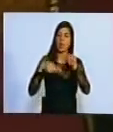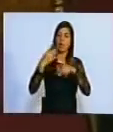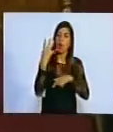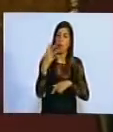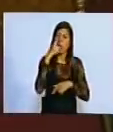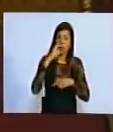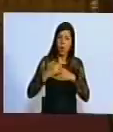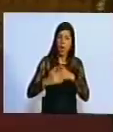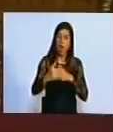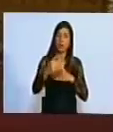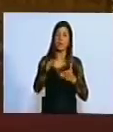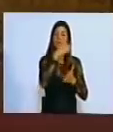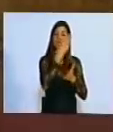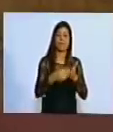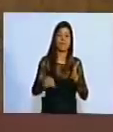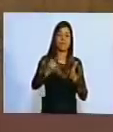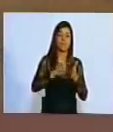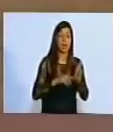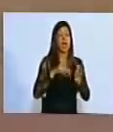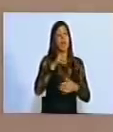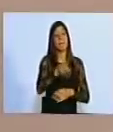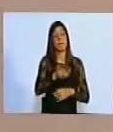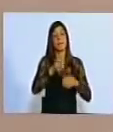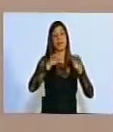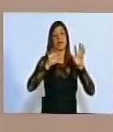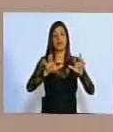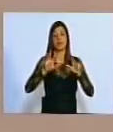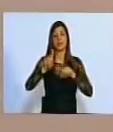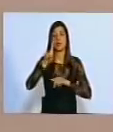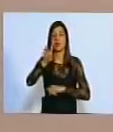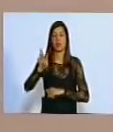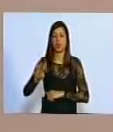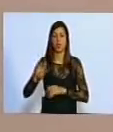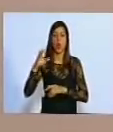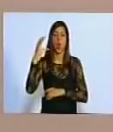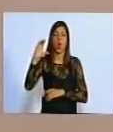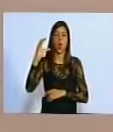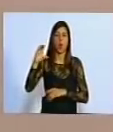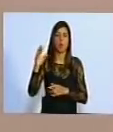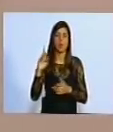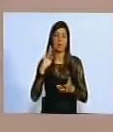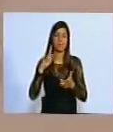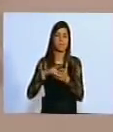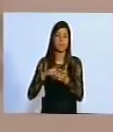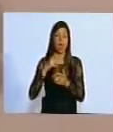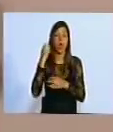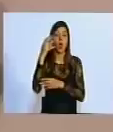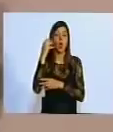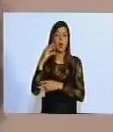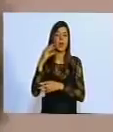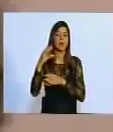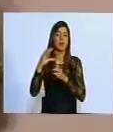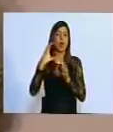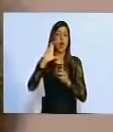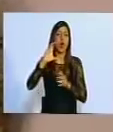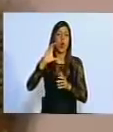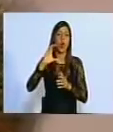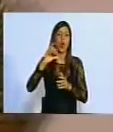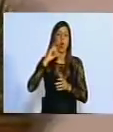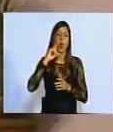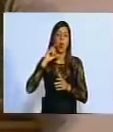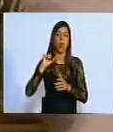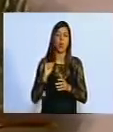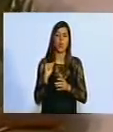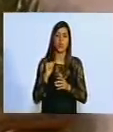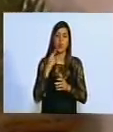después, 1821, en el Congreso de Cúcuta. ¿Quiénes estaban en el Congreso de Cúcuta y por qué derogaron el decreto